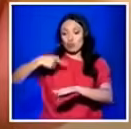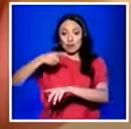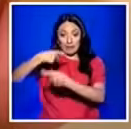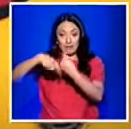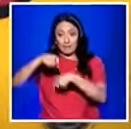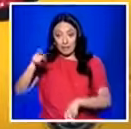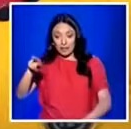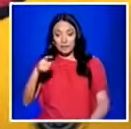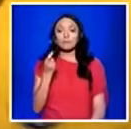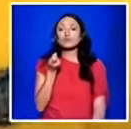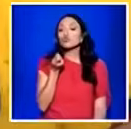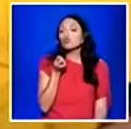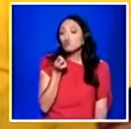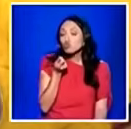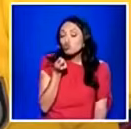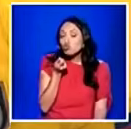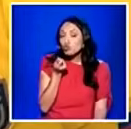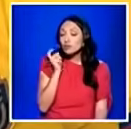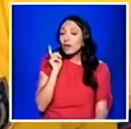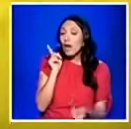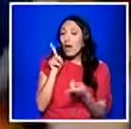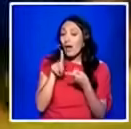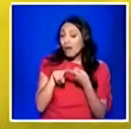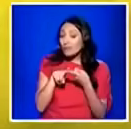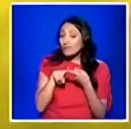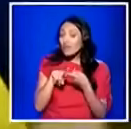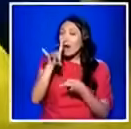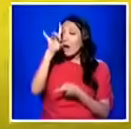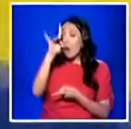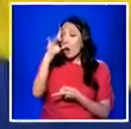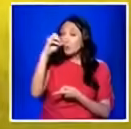ellos quienes las venden, puede costar incluso